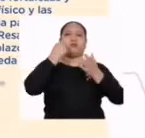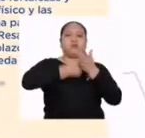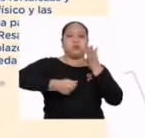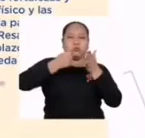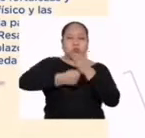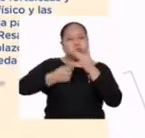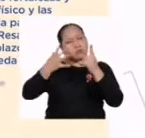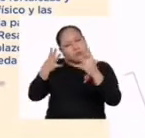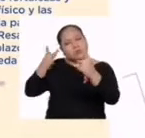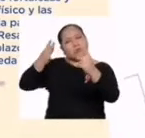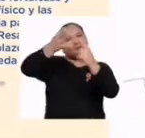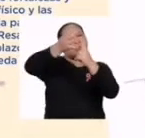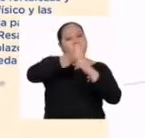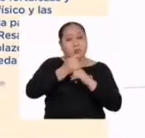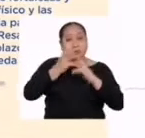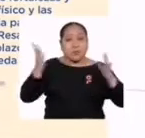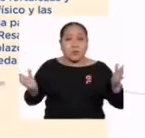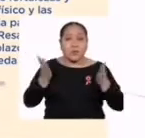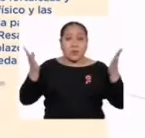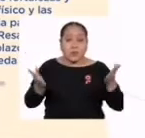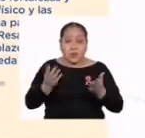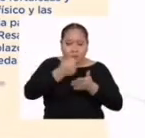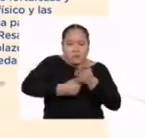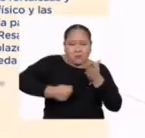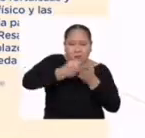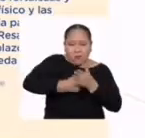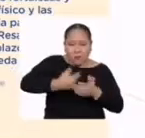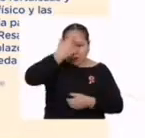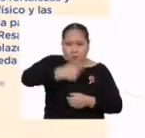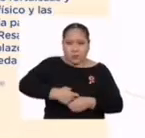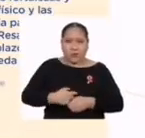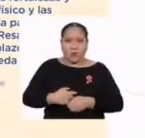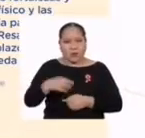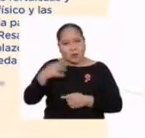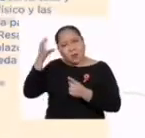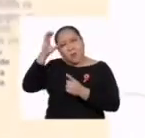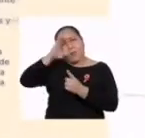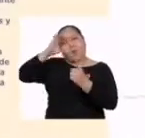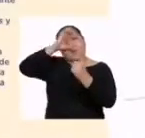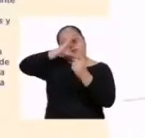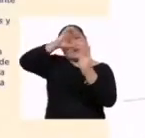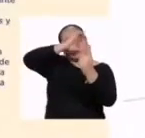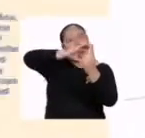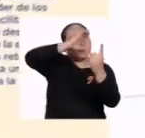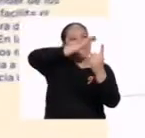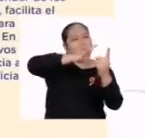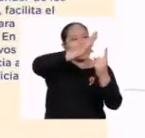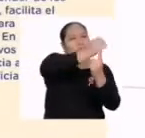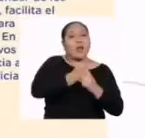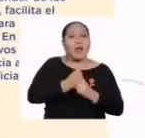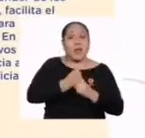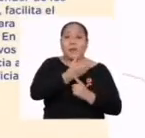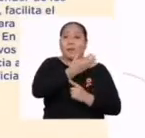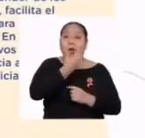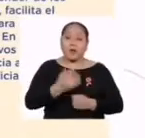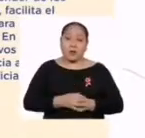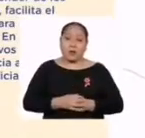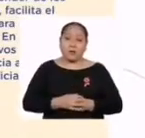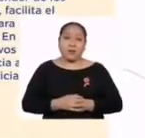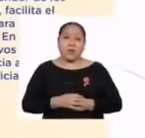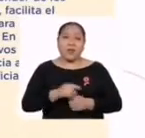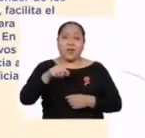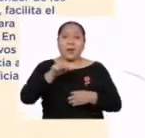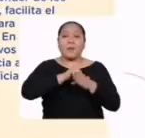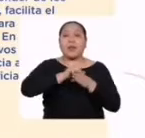plazo. Incentiva el esfuerzo personal, la disciplina y la búsqueda constante de mejoras. Finalmente, la práctica de